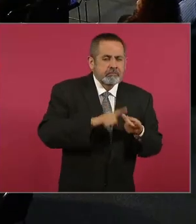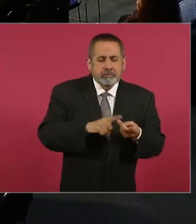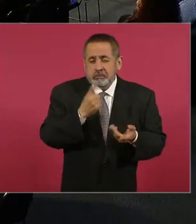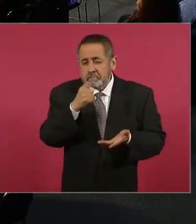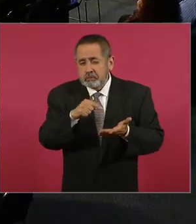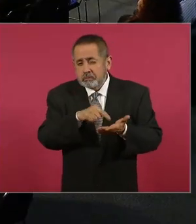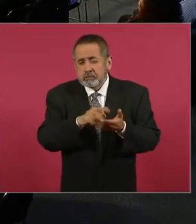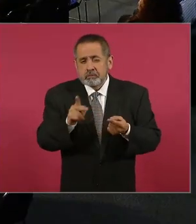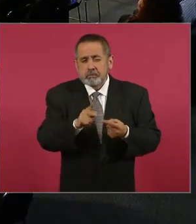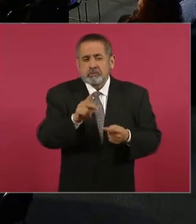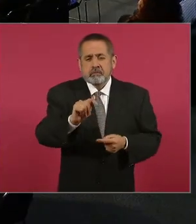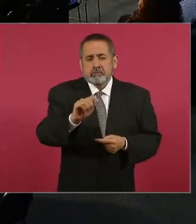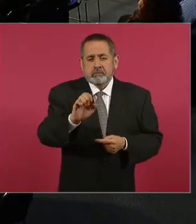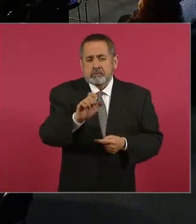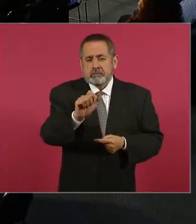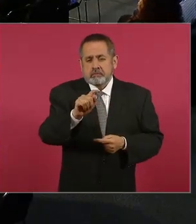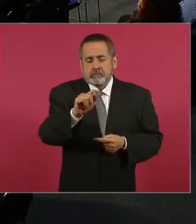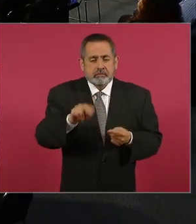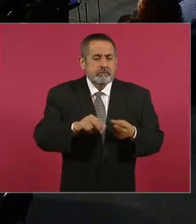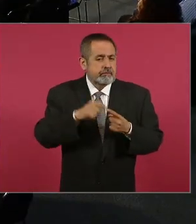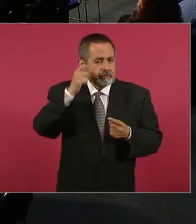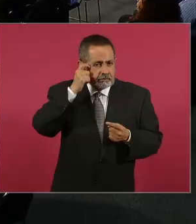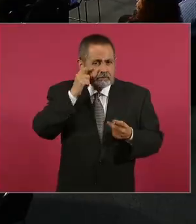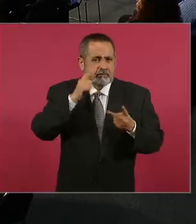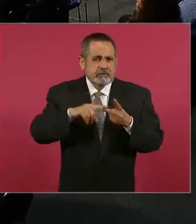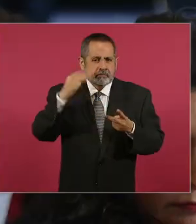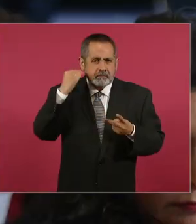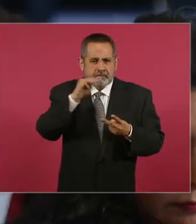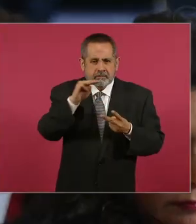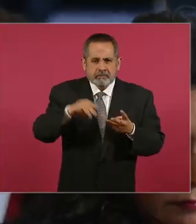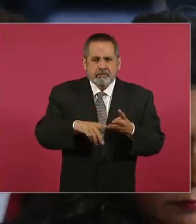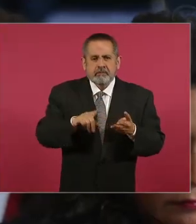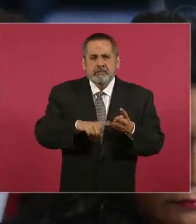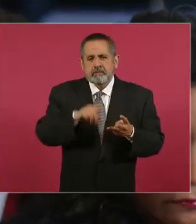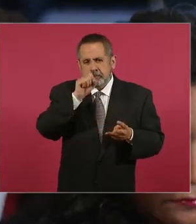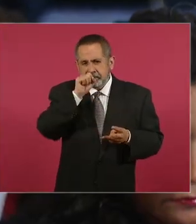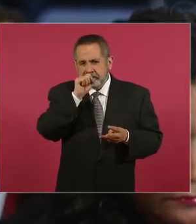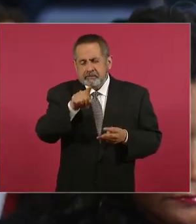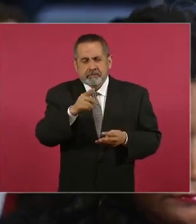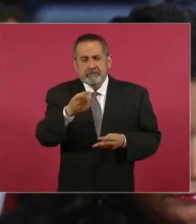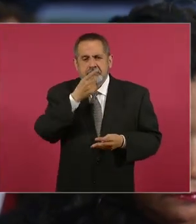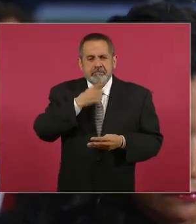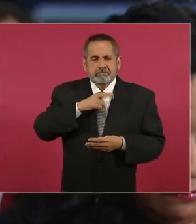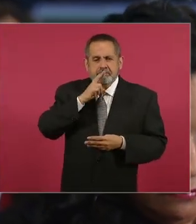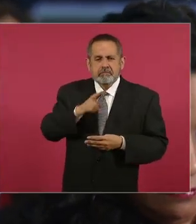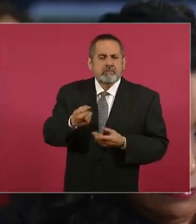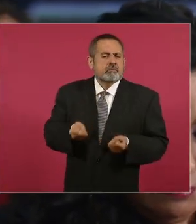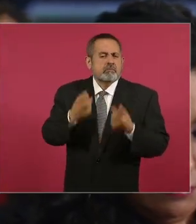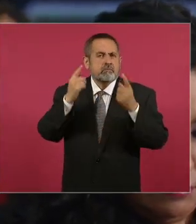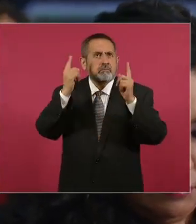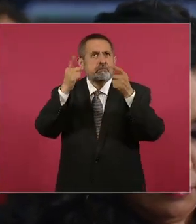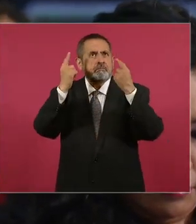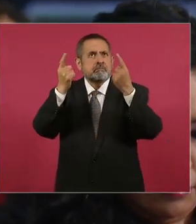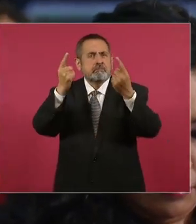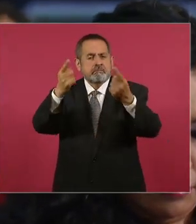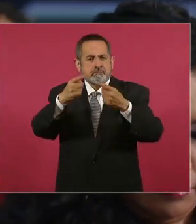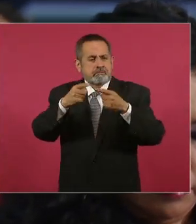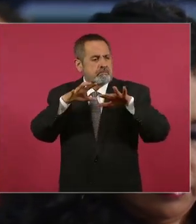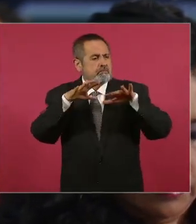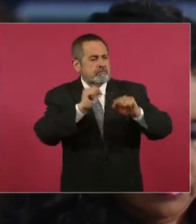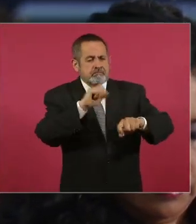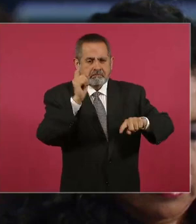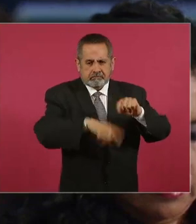Tezcatitlán, está Guerrero, está Michoacán. También, si nos pueden responder cuántos drones han